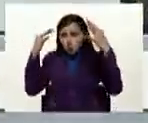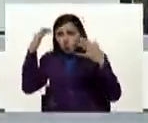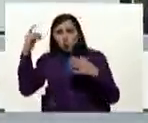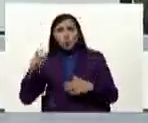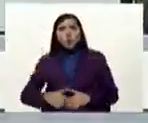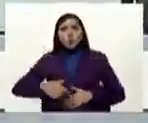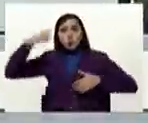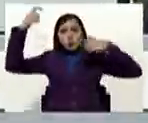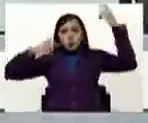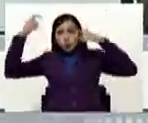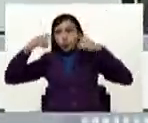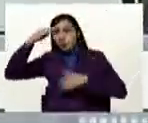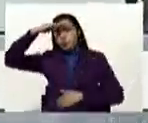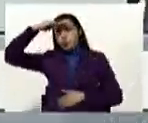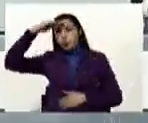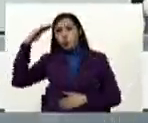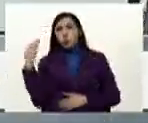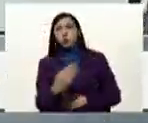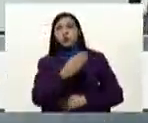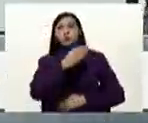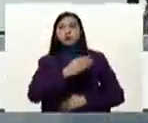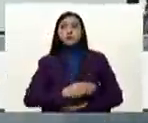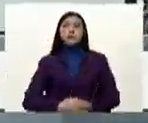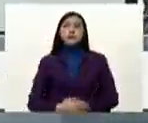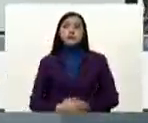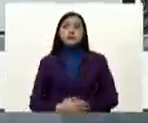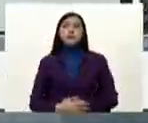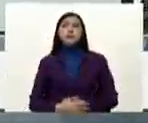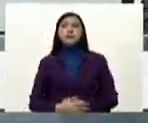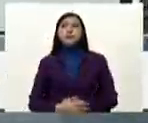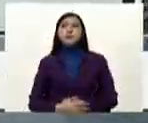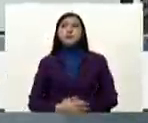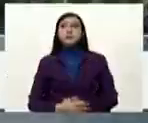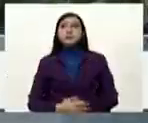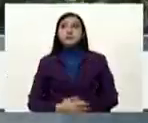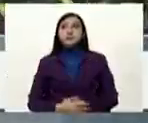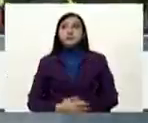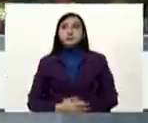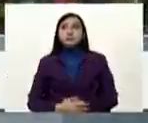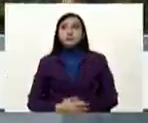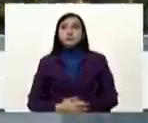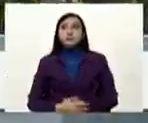comandante infinito y supremo, Hugo Rafael Chávez Frías.